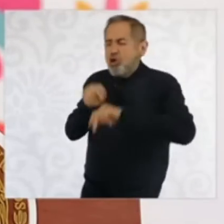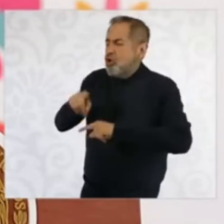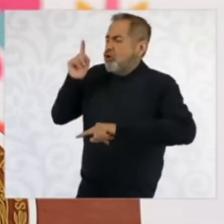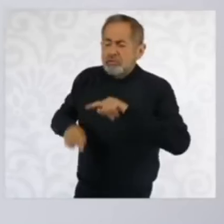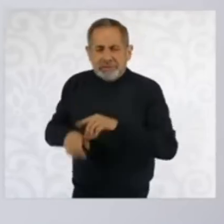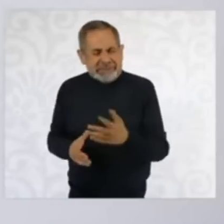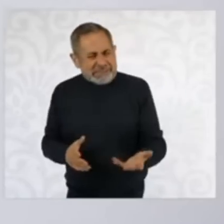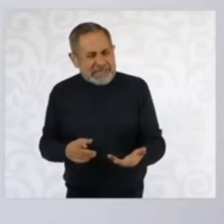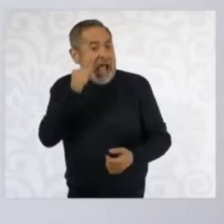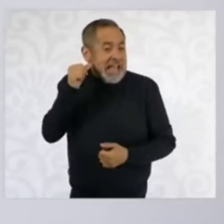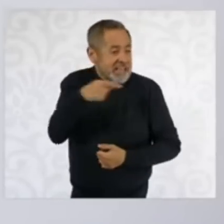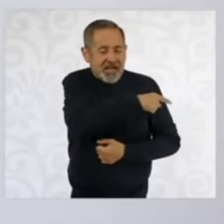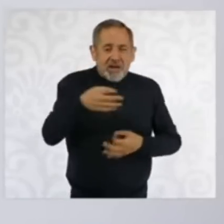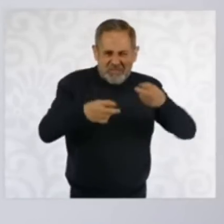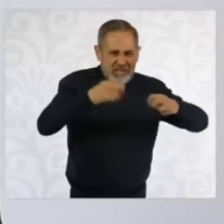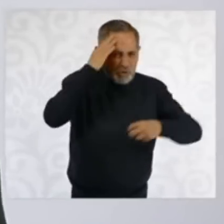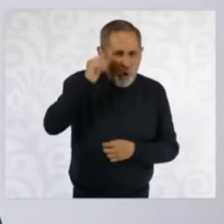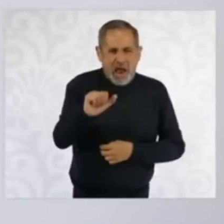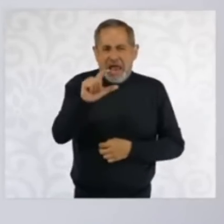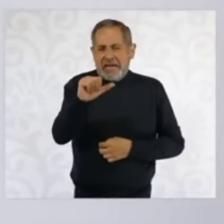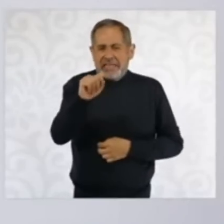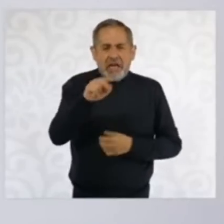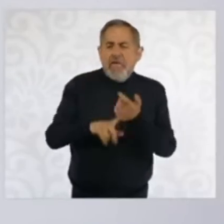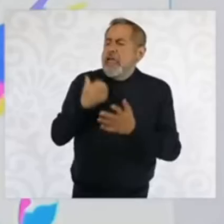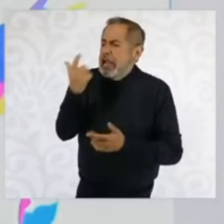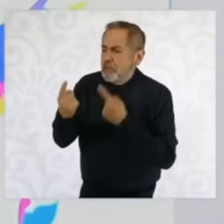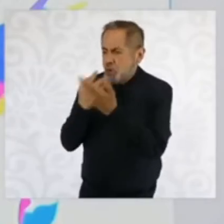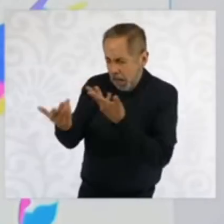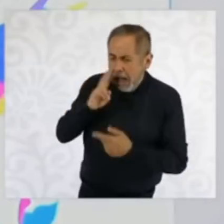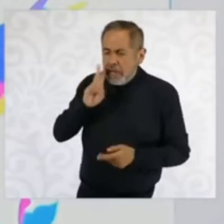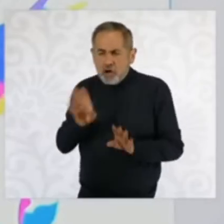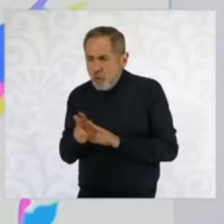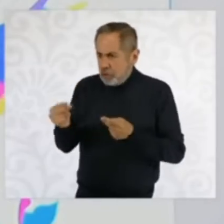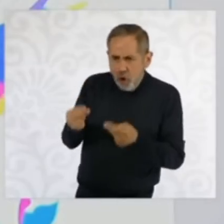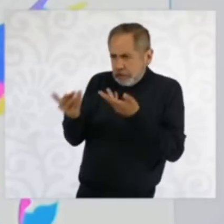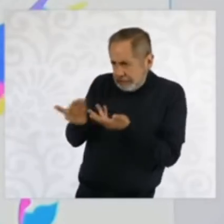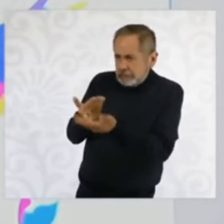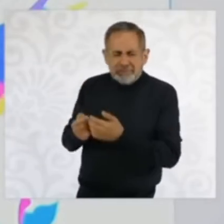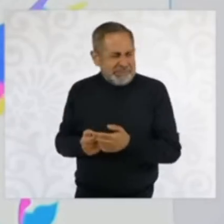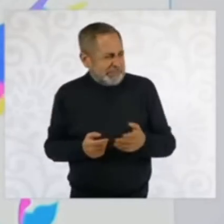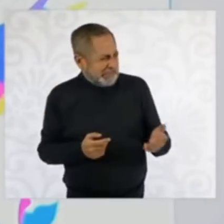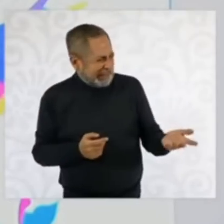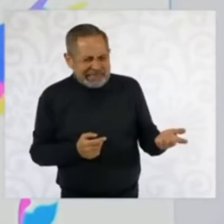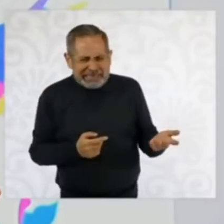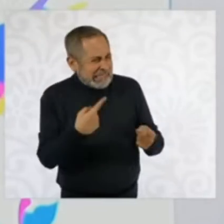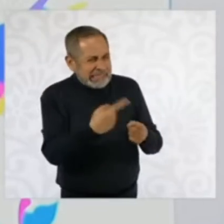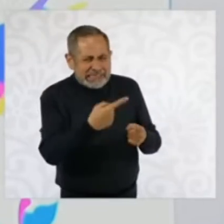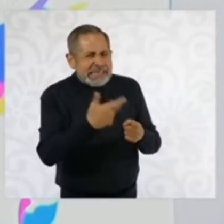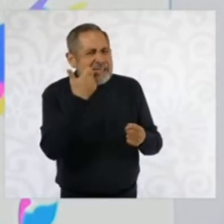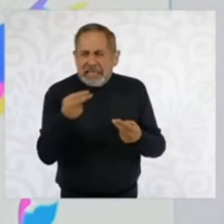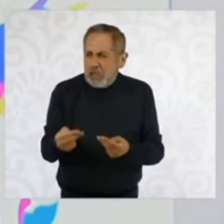Luis González Alcántara dice, es que queremos una negociación. ¿Con quién quieren una